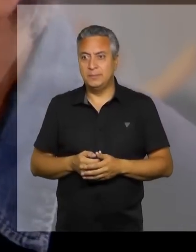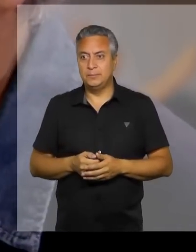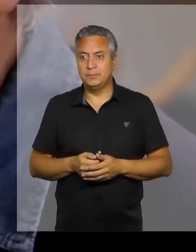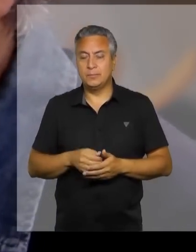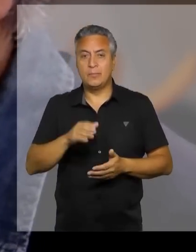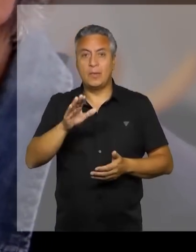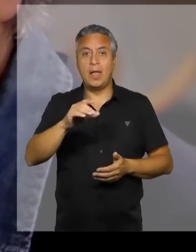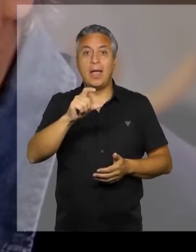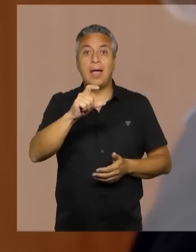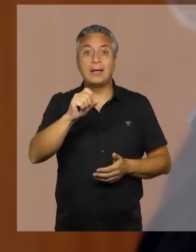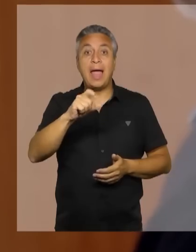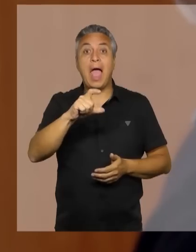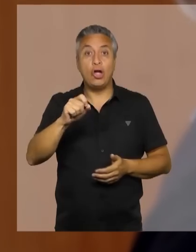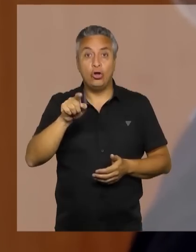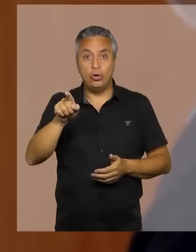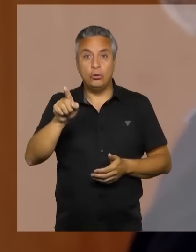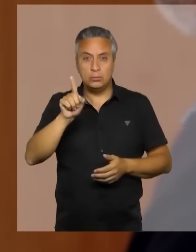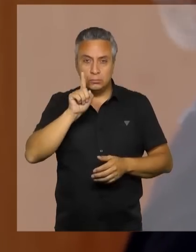Caco está enfermo.